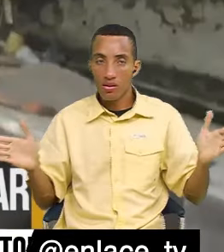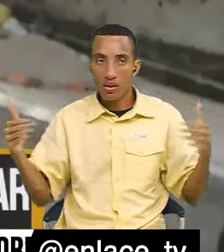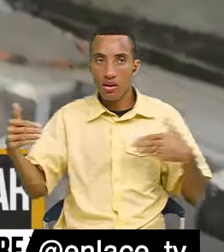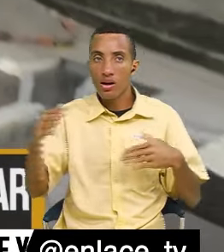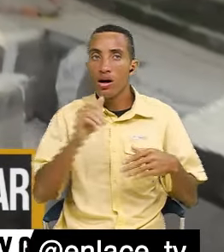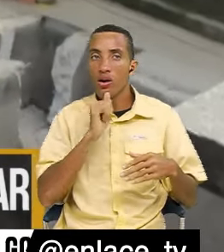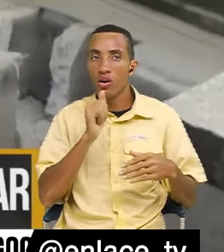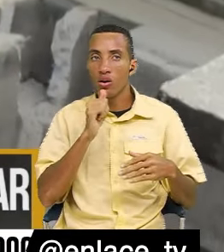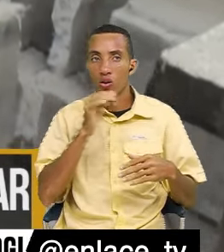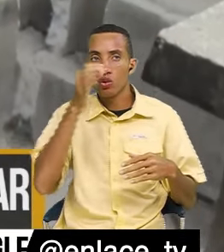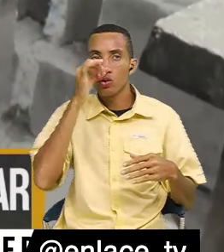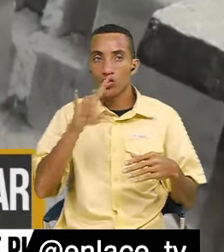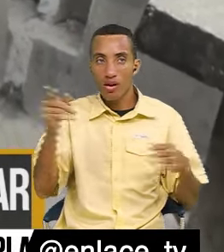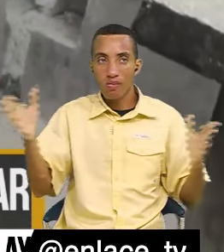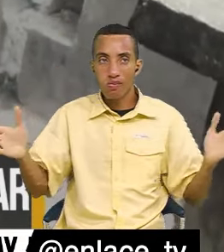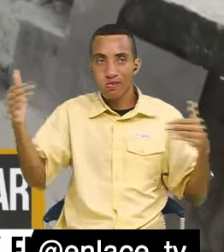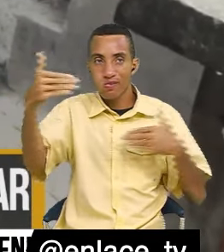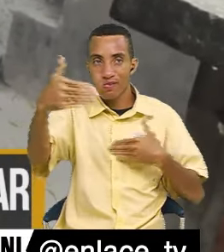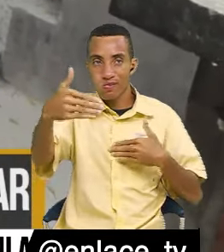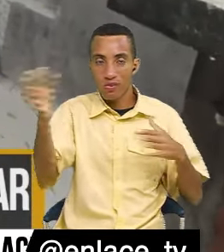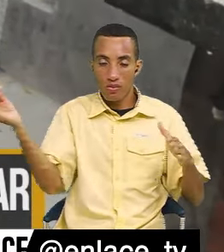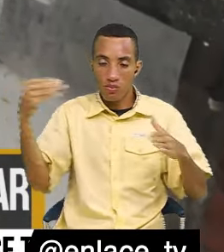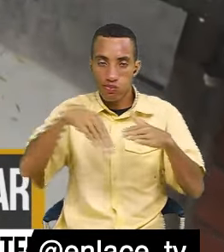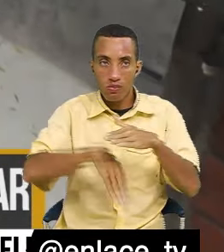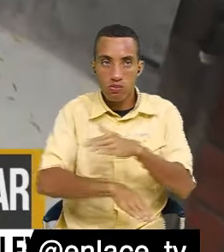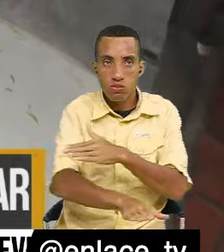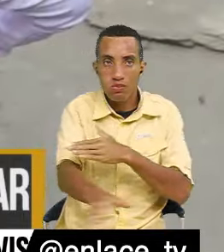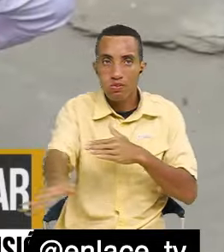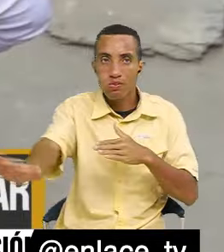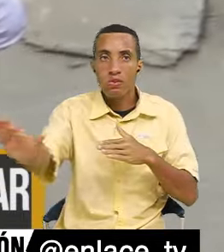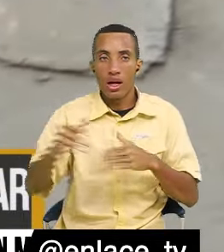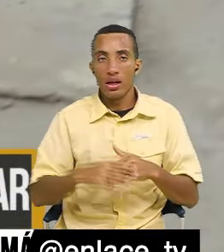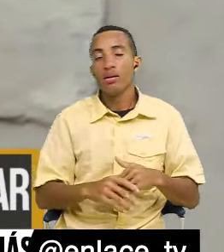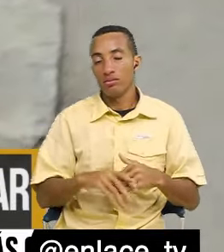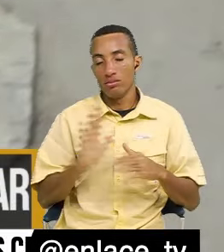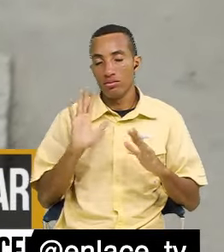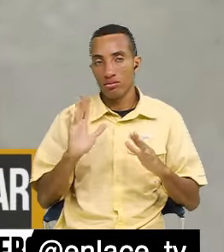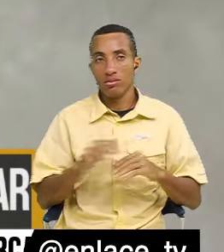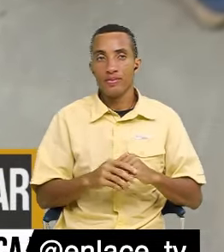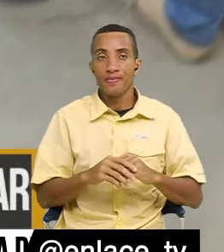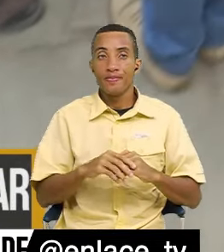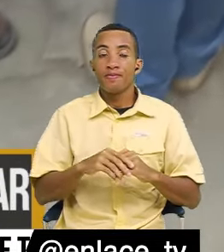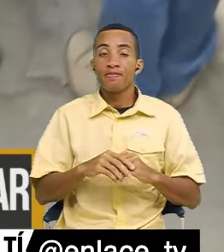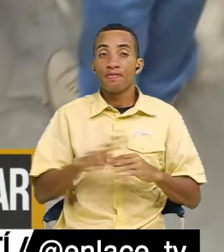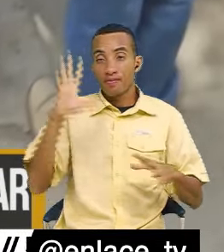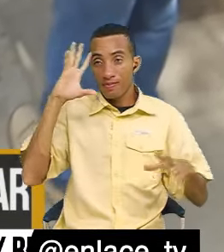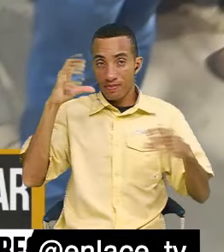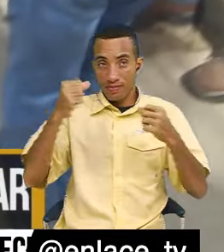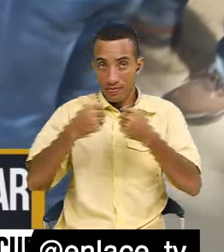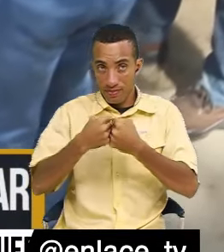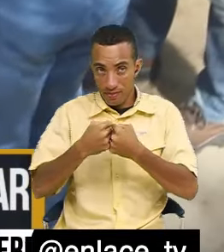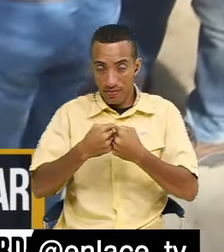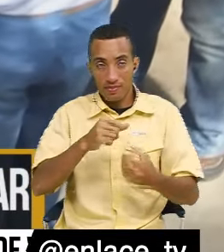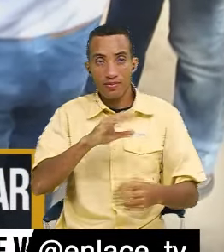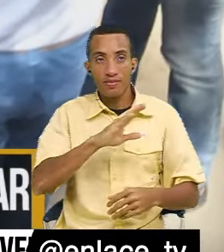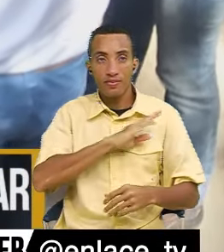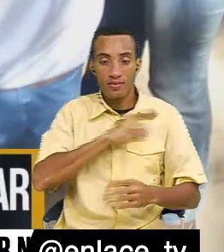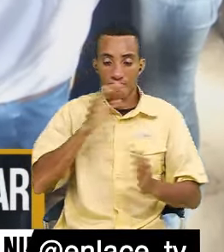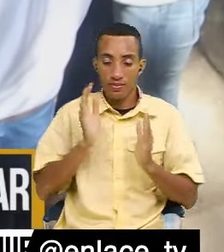se da por medio de un convenio interinstitucional entre la Alcaldía, Cor Magdalena y Aguas de Barranca Bermeja, quienes determinaron que los que existen